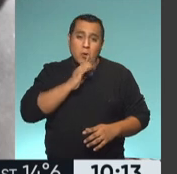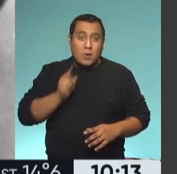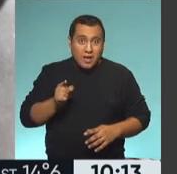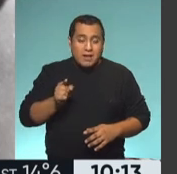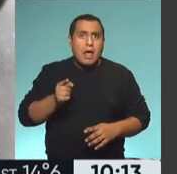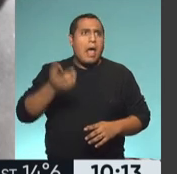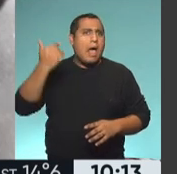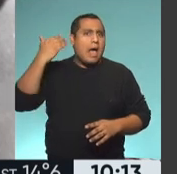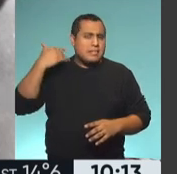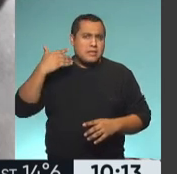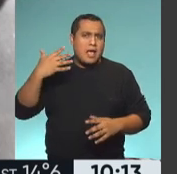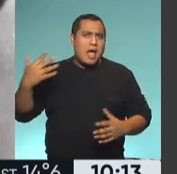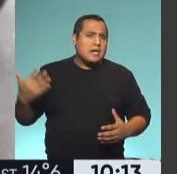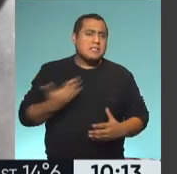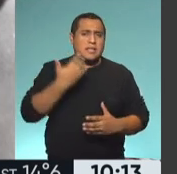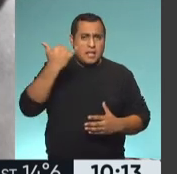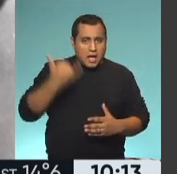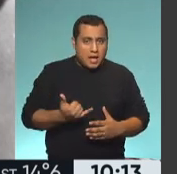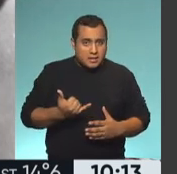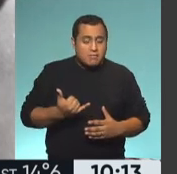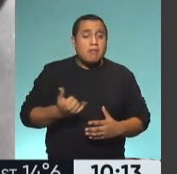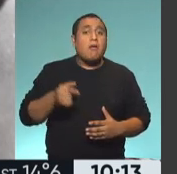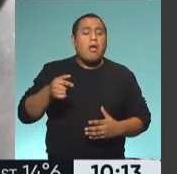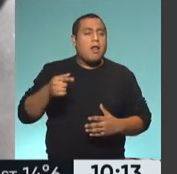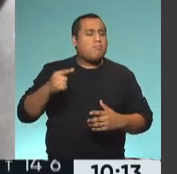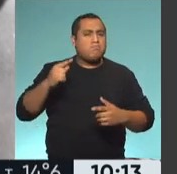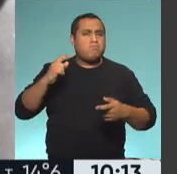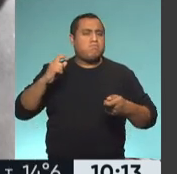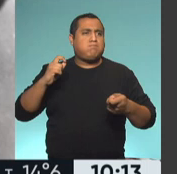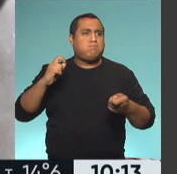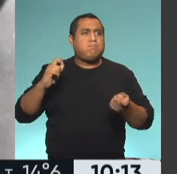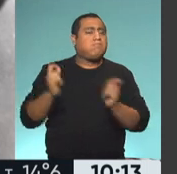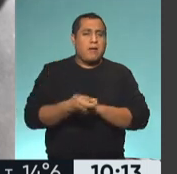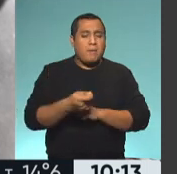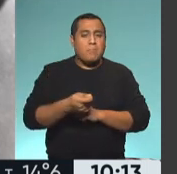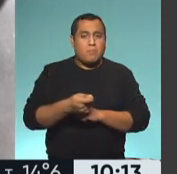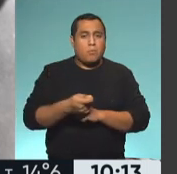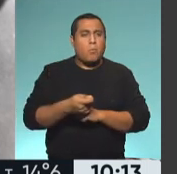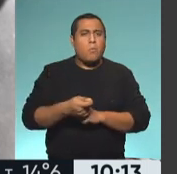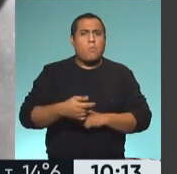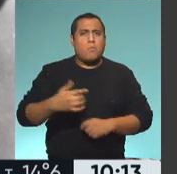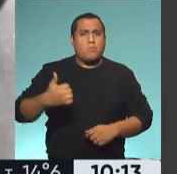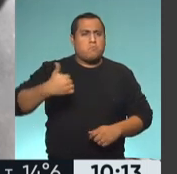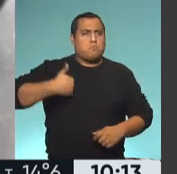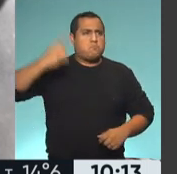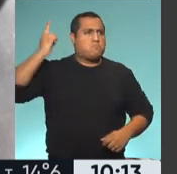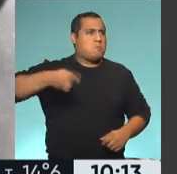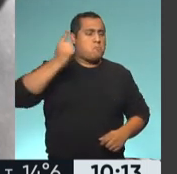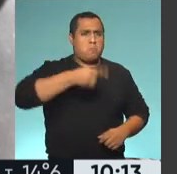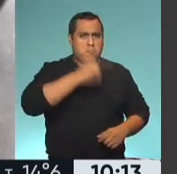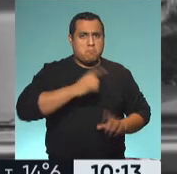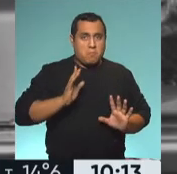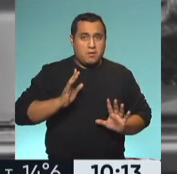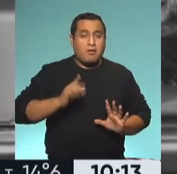un accidente, se convierte en Enoi Hinkel, un dictador fascista. Y